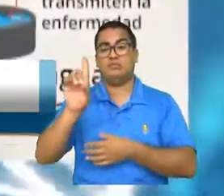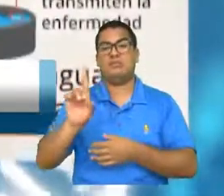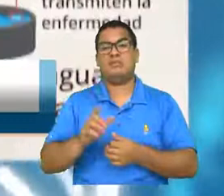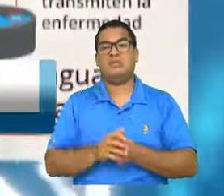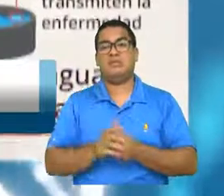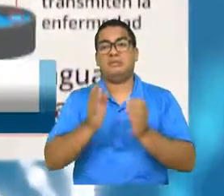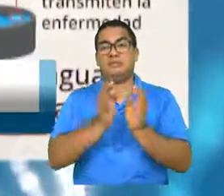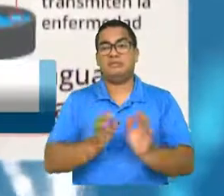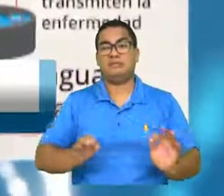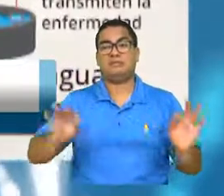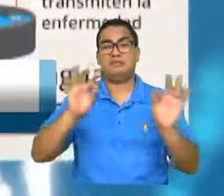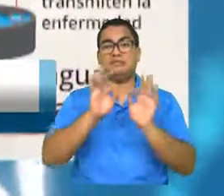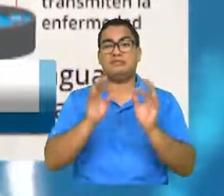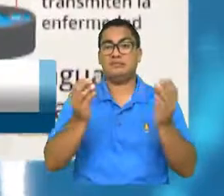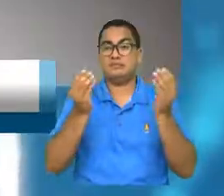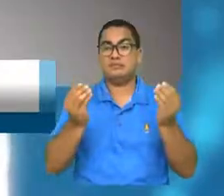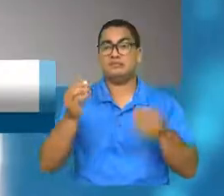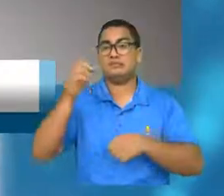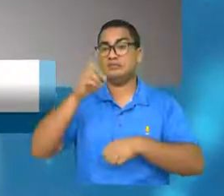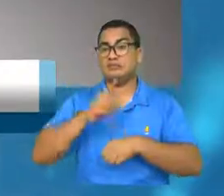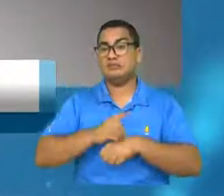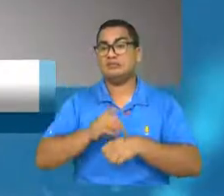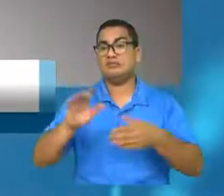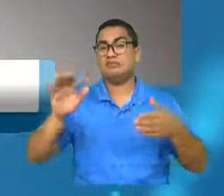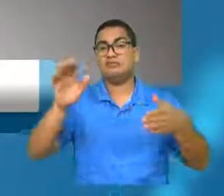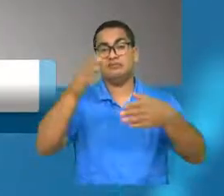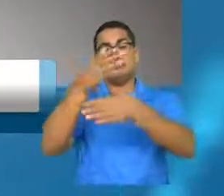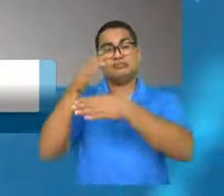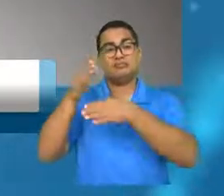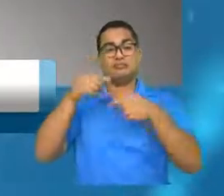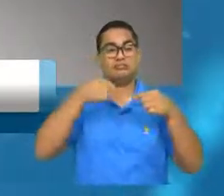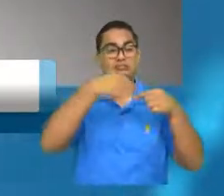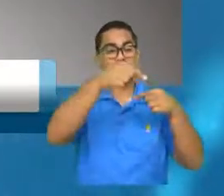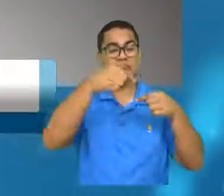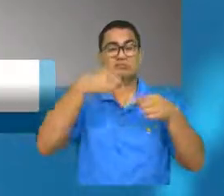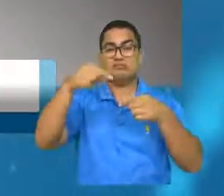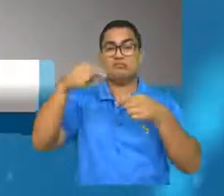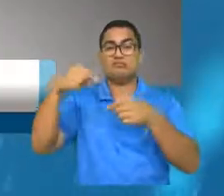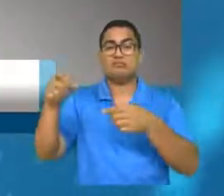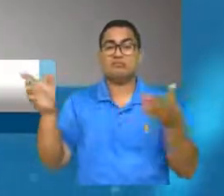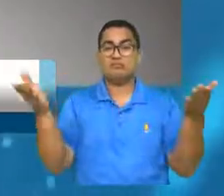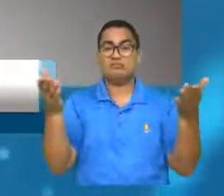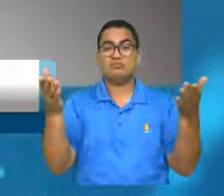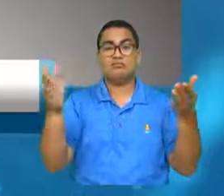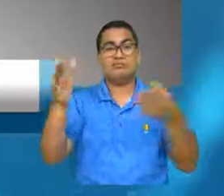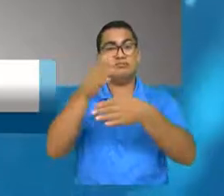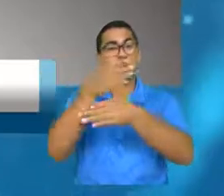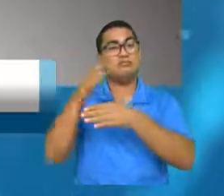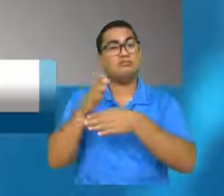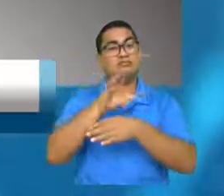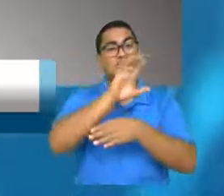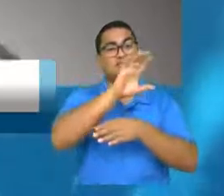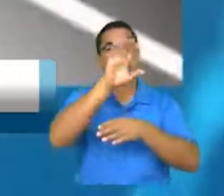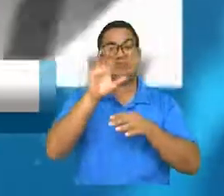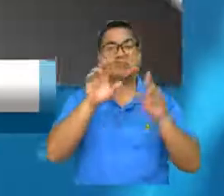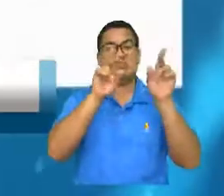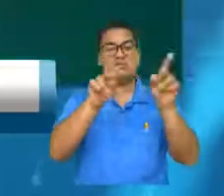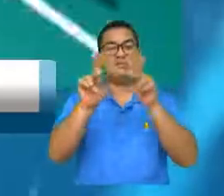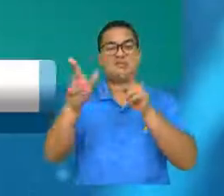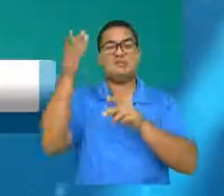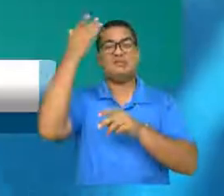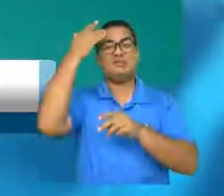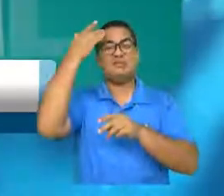Importante eso, doctor. Quiere decir que en cada espacio, en cada municipio, en cada comarca, en cada territorio hay una persona que sabe